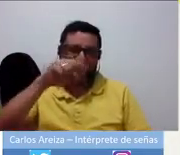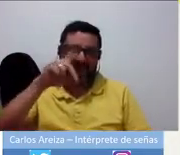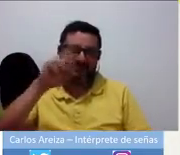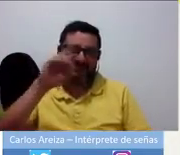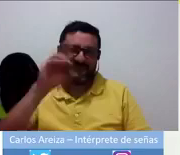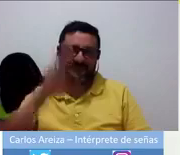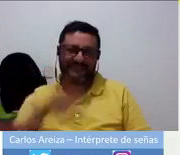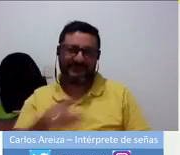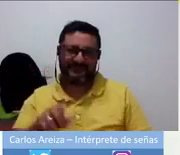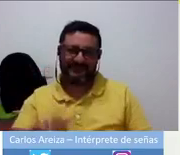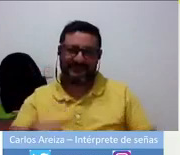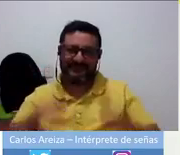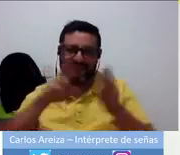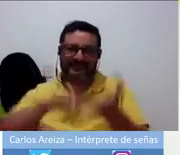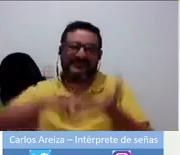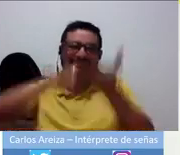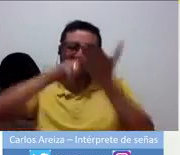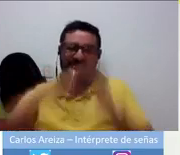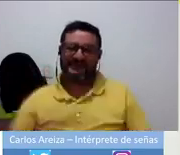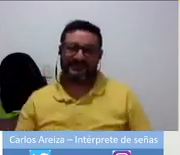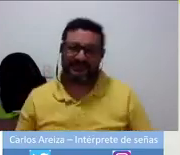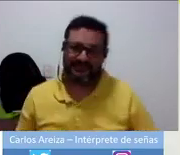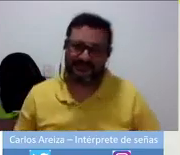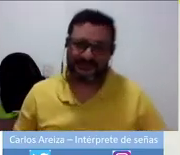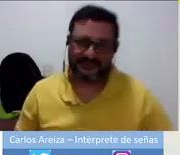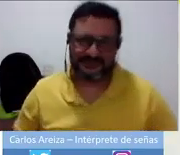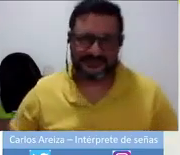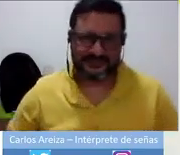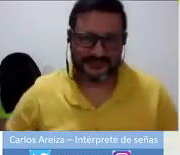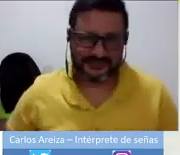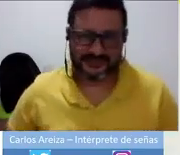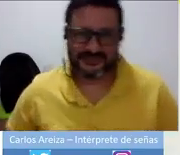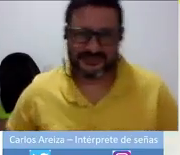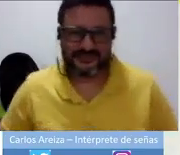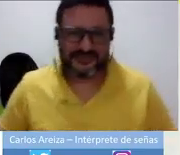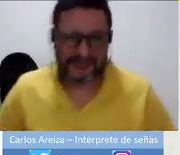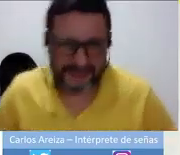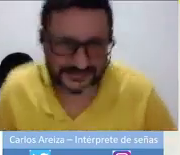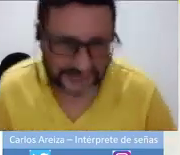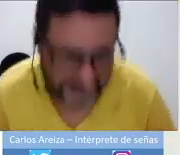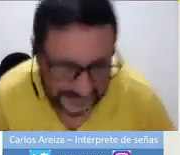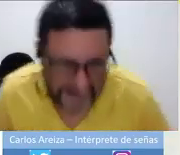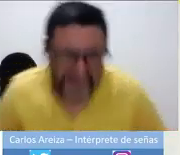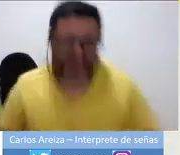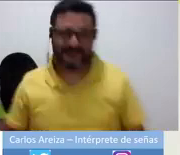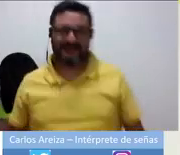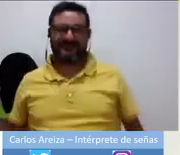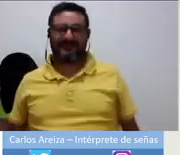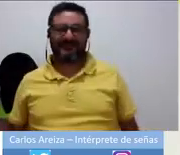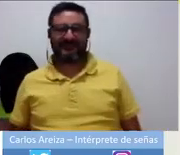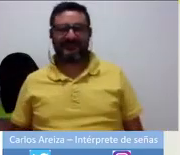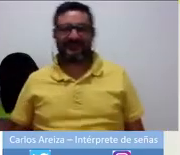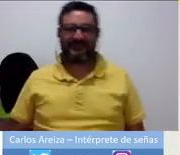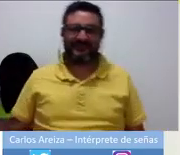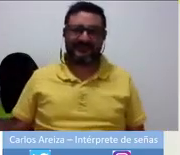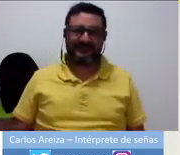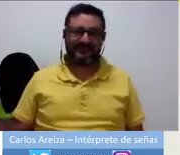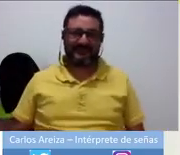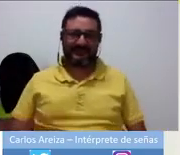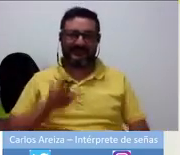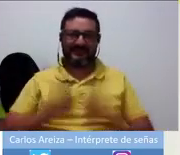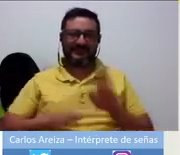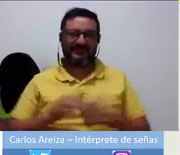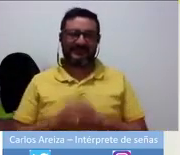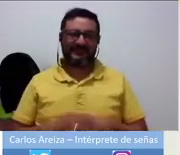sacó también. Y ya, hoy puedo caminar. El impacto ya lo evito mucho por